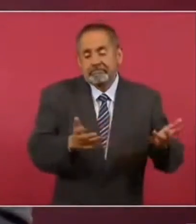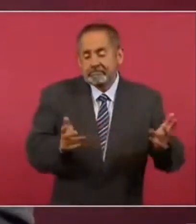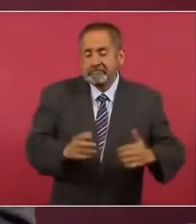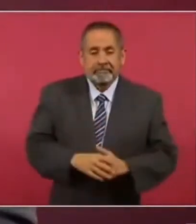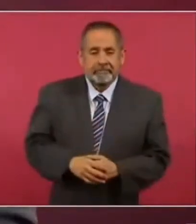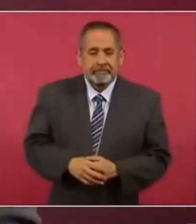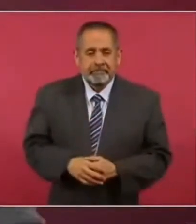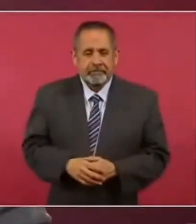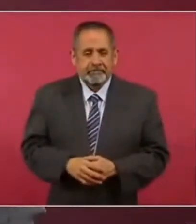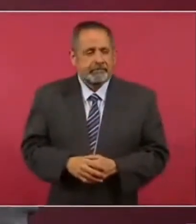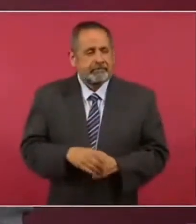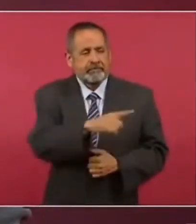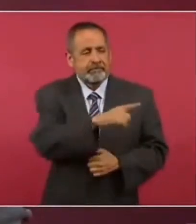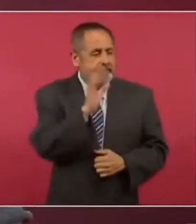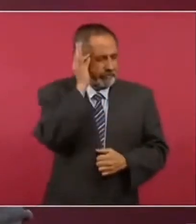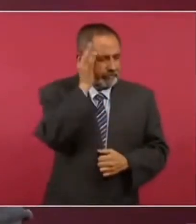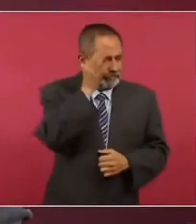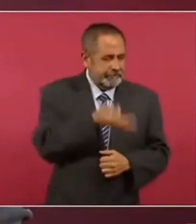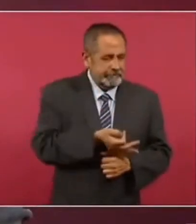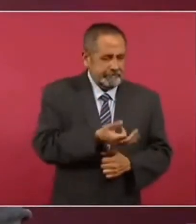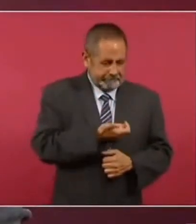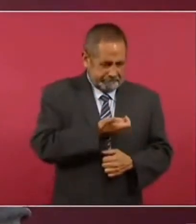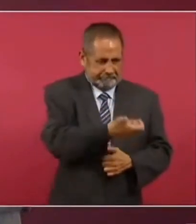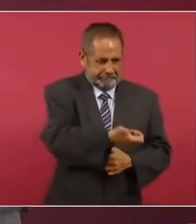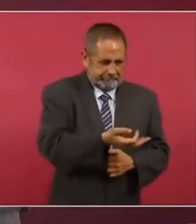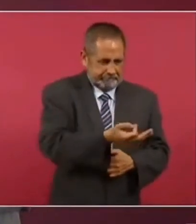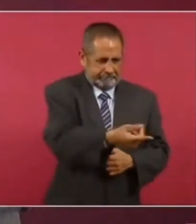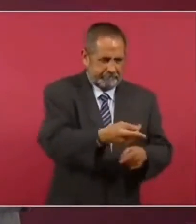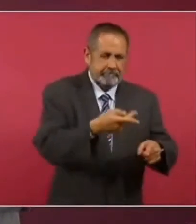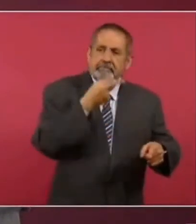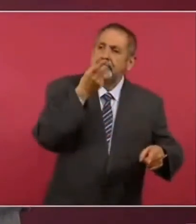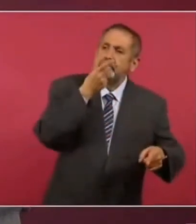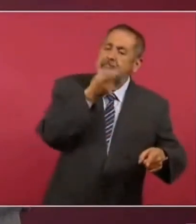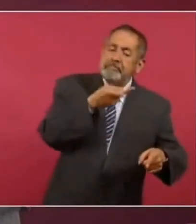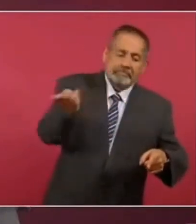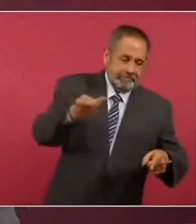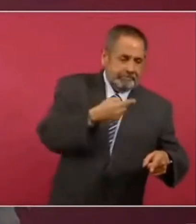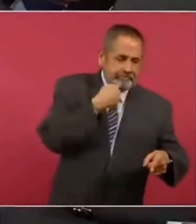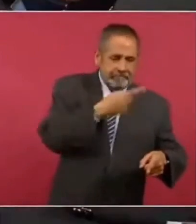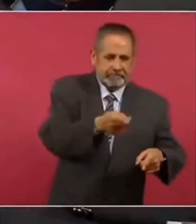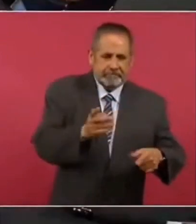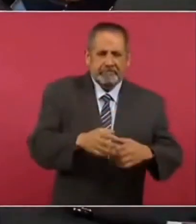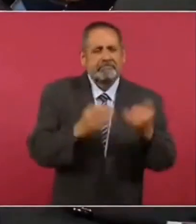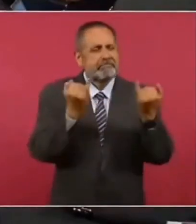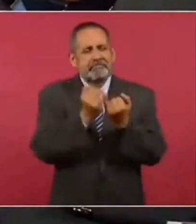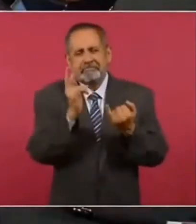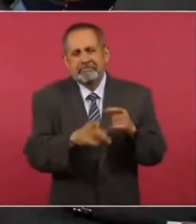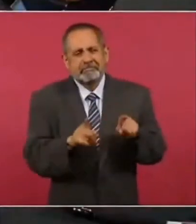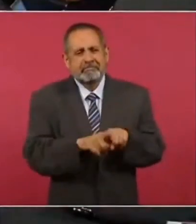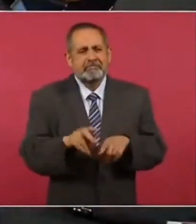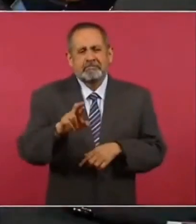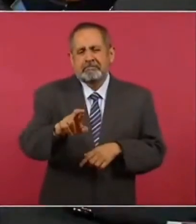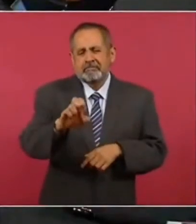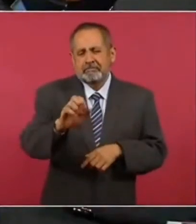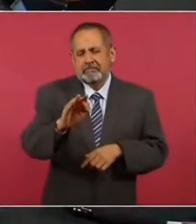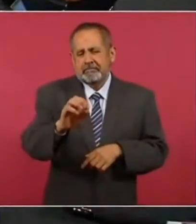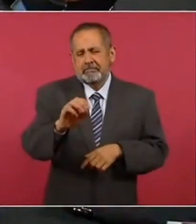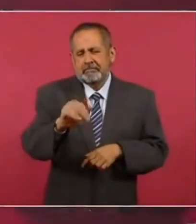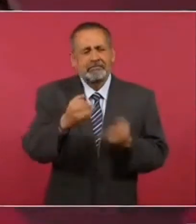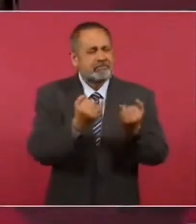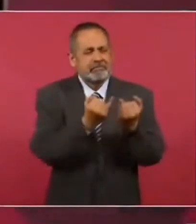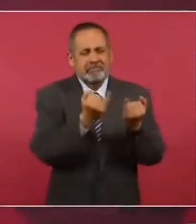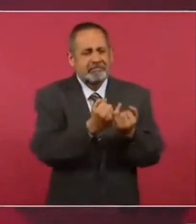un Vocero más del conservadurismo como el reforma no hay diferencia